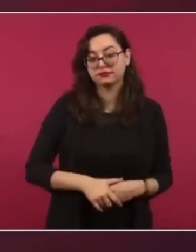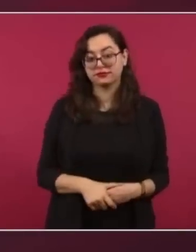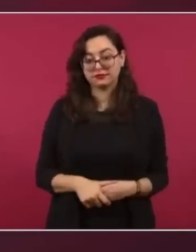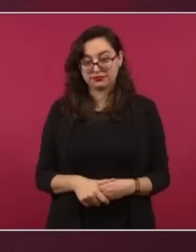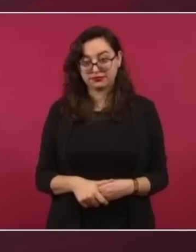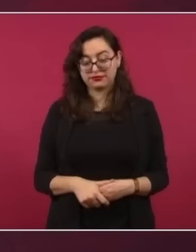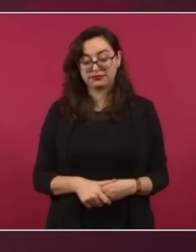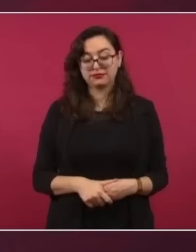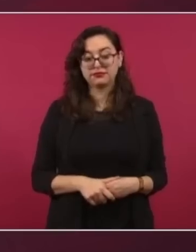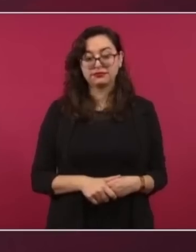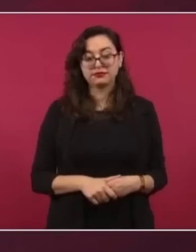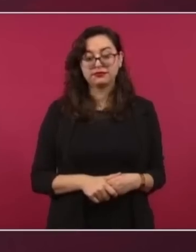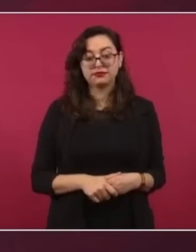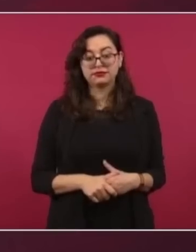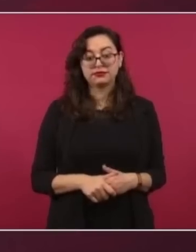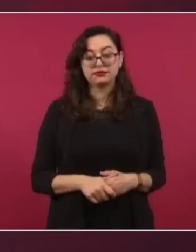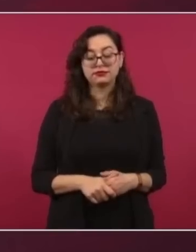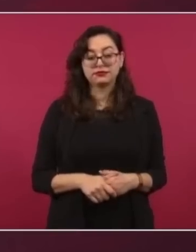porque